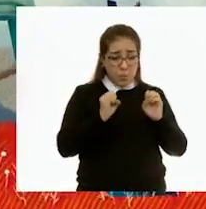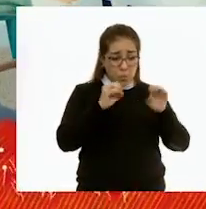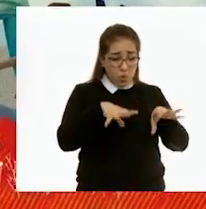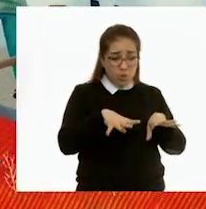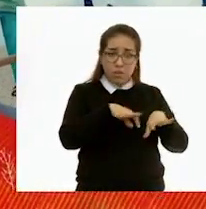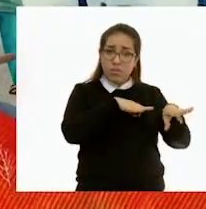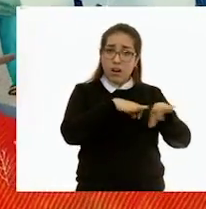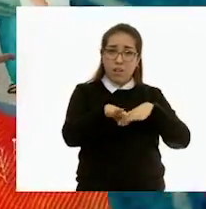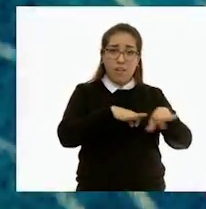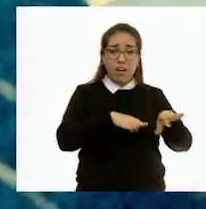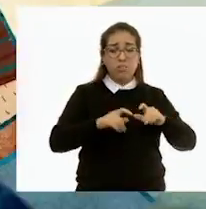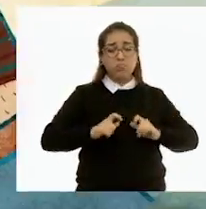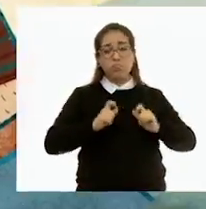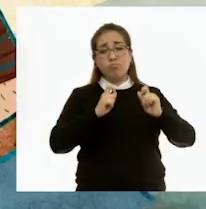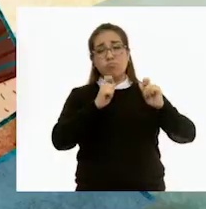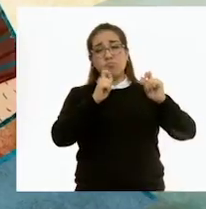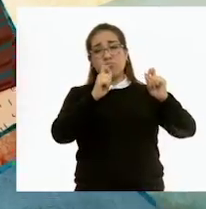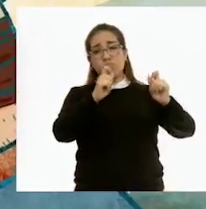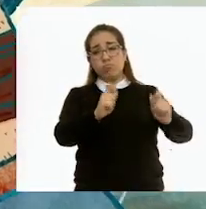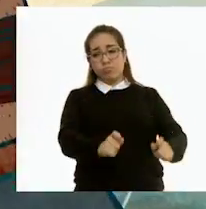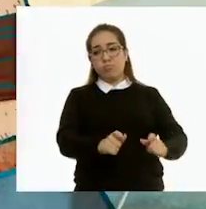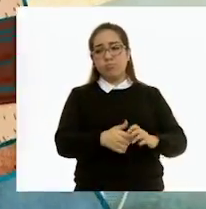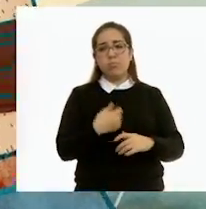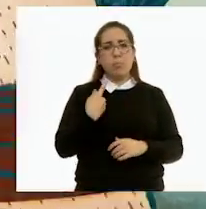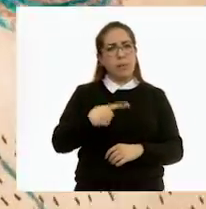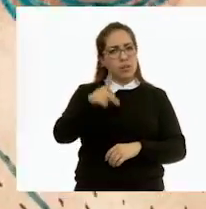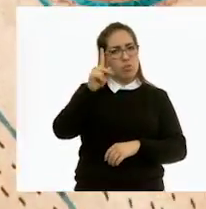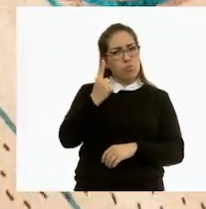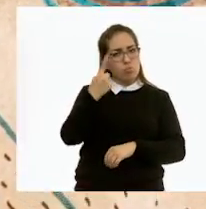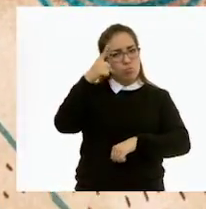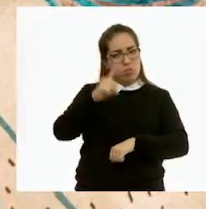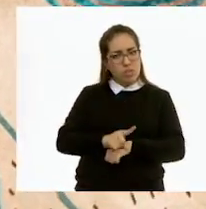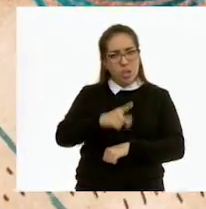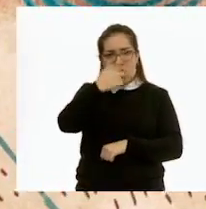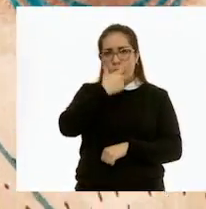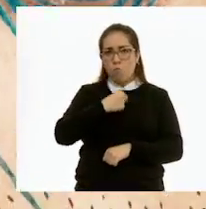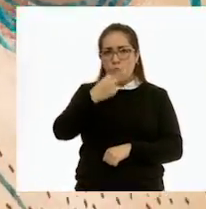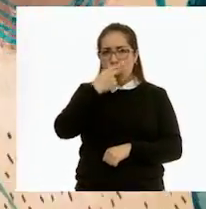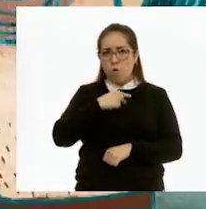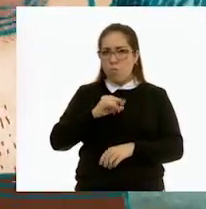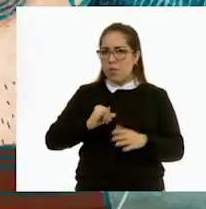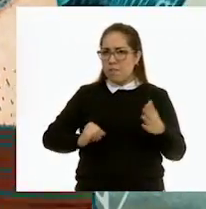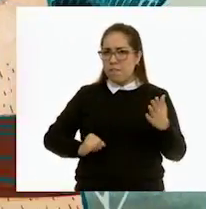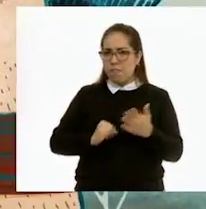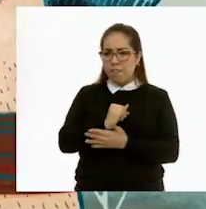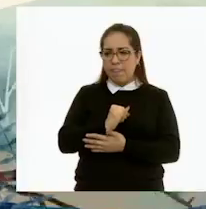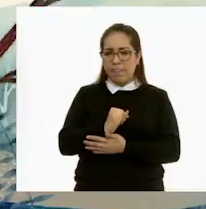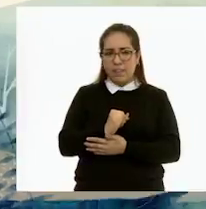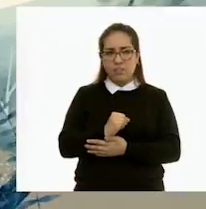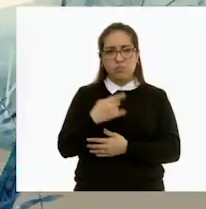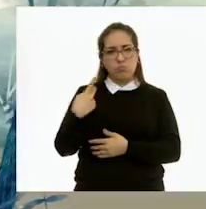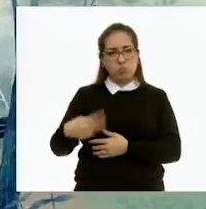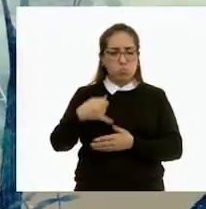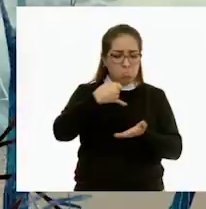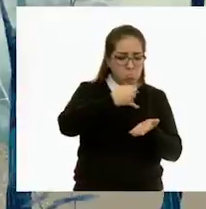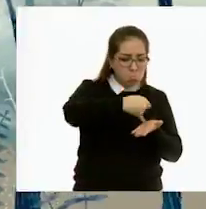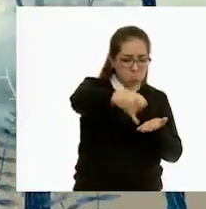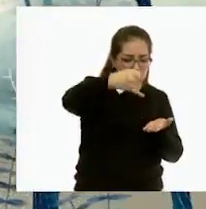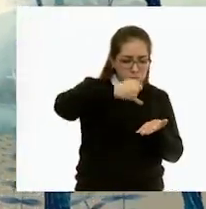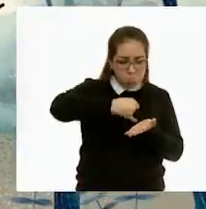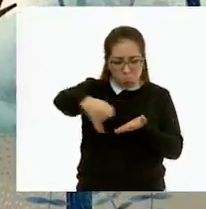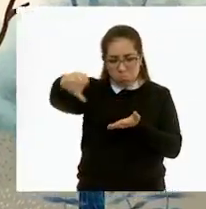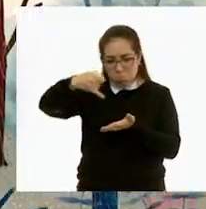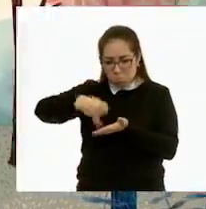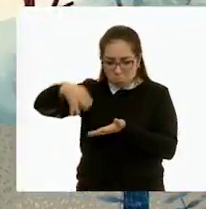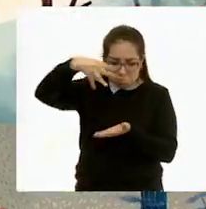bahaha. Kohunak icha, aninik, in salpayamal kin chishi in alteil, abal kin zikin chiti